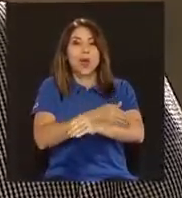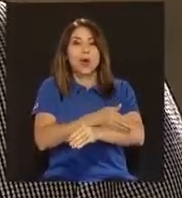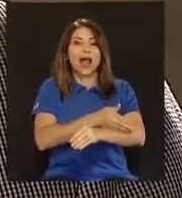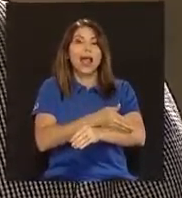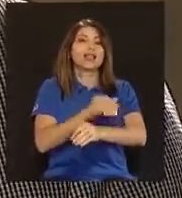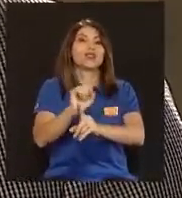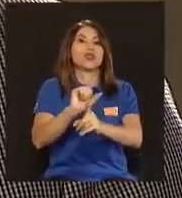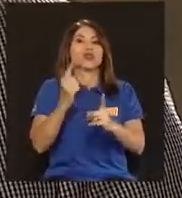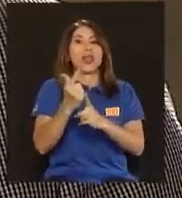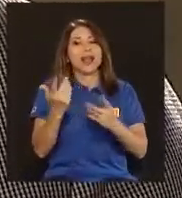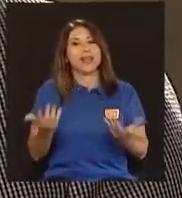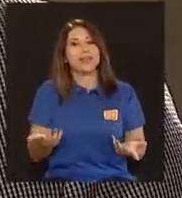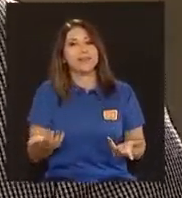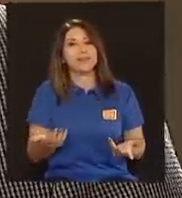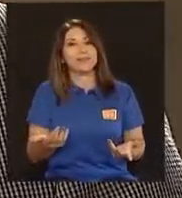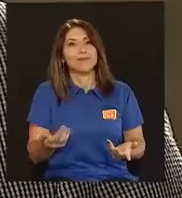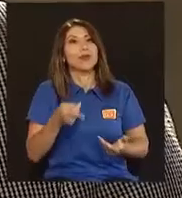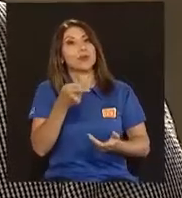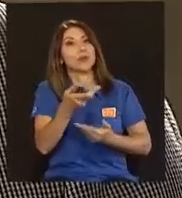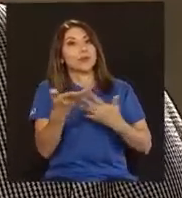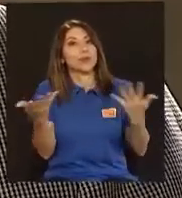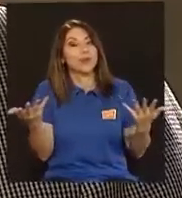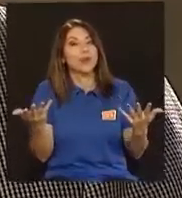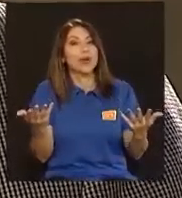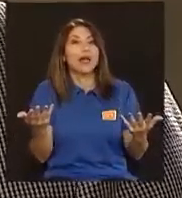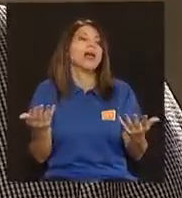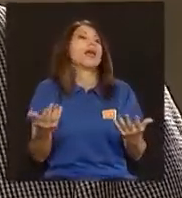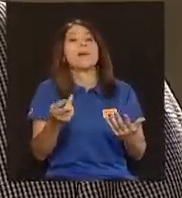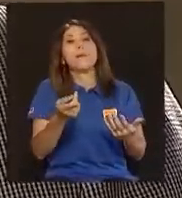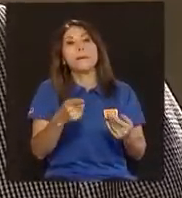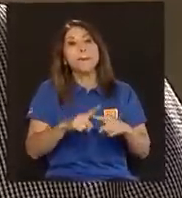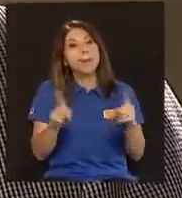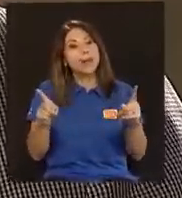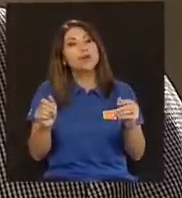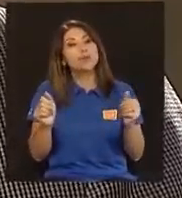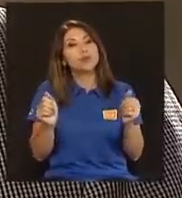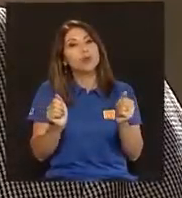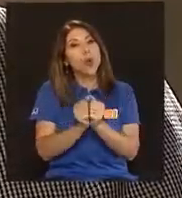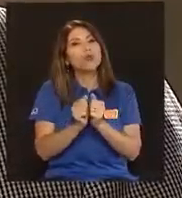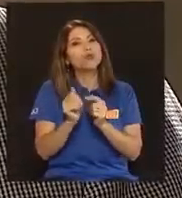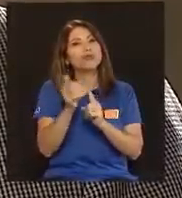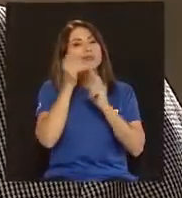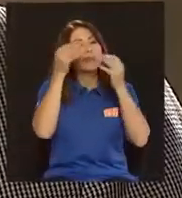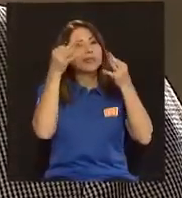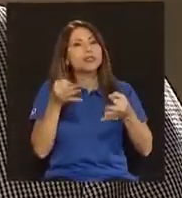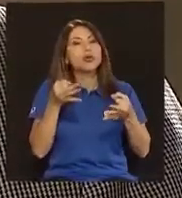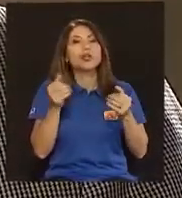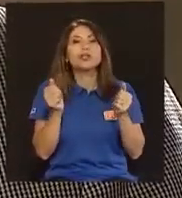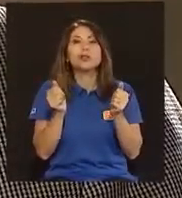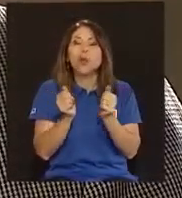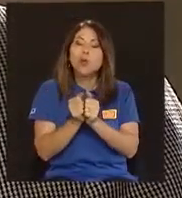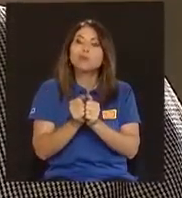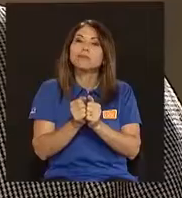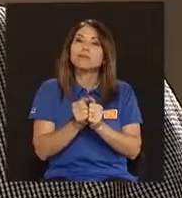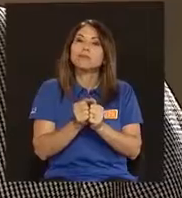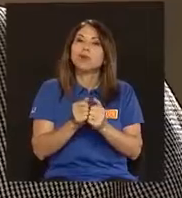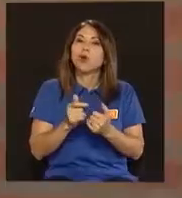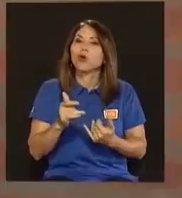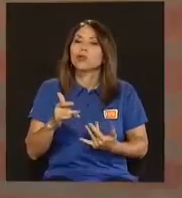anónima, tal vez, anónima porque no lo conocen a uno, no tienen por qué conocerlo, ¿verdad? Pero con sus decisiones uno, la Junta se vuelve hasta un instrumento útil de la